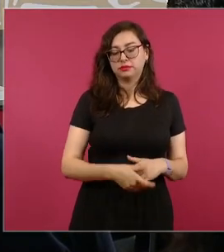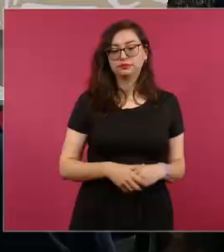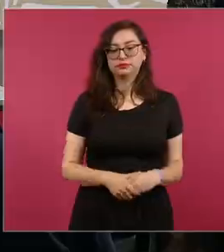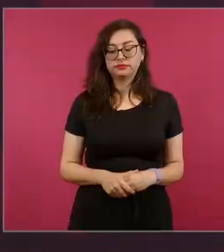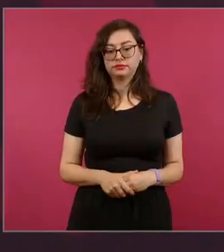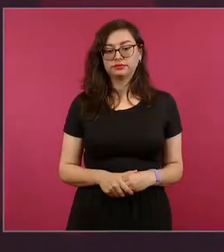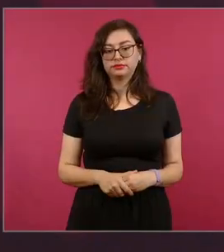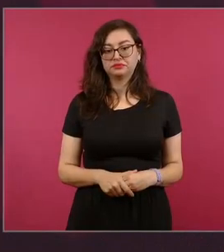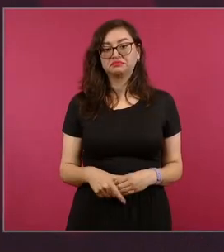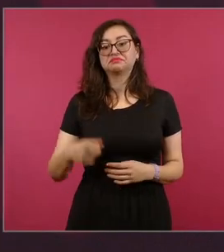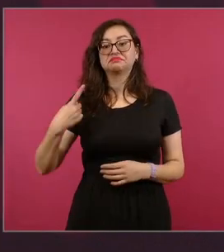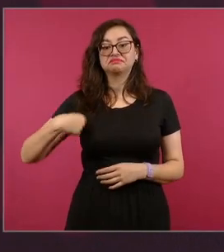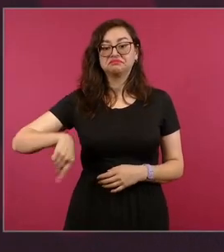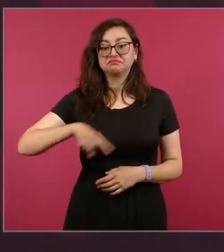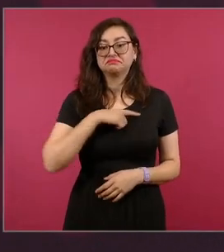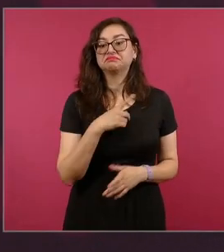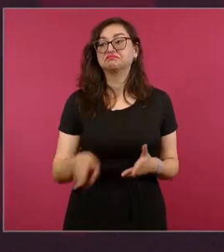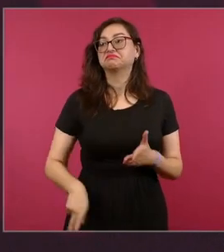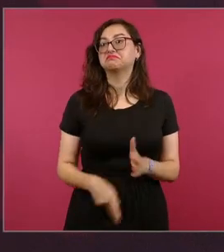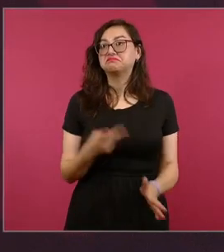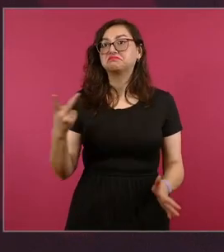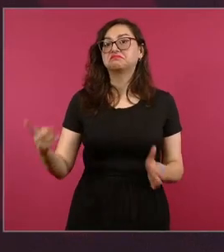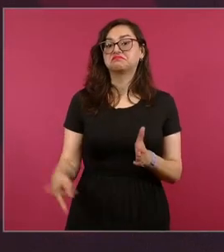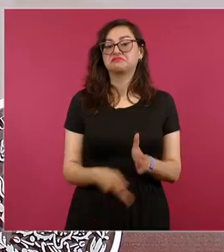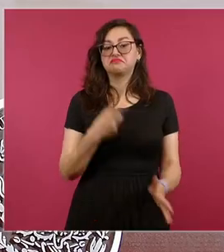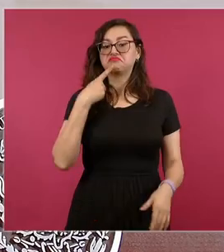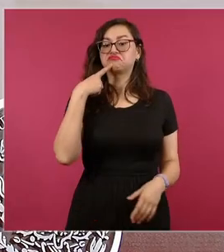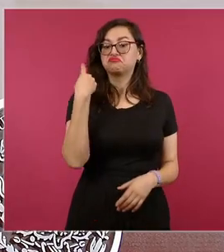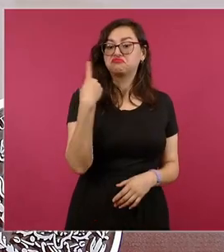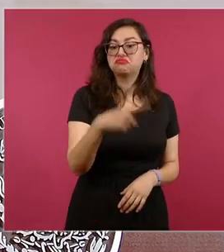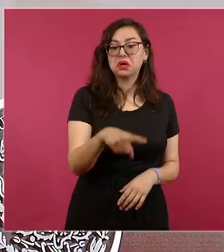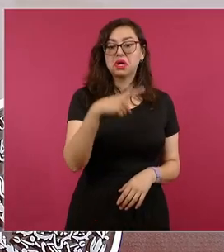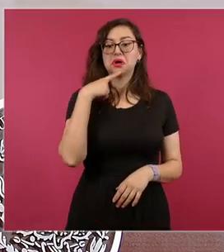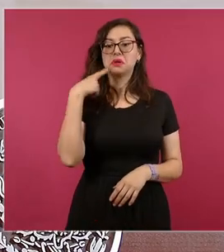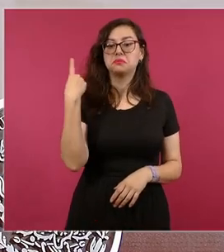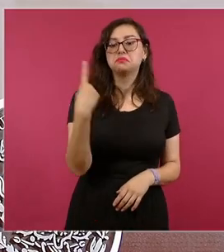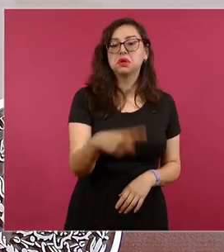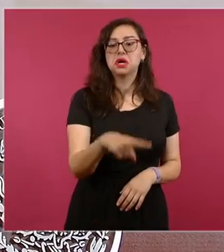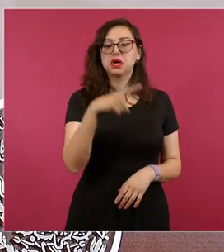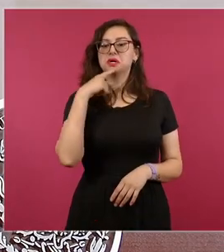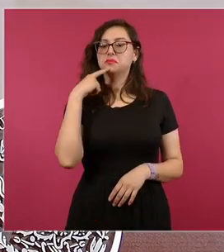y lo hemos denunciado aquí y lo voy a seguir haciendo.